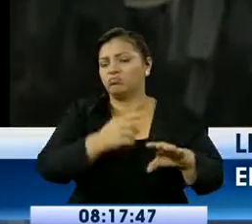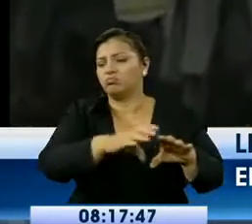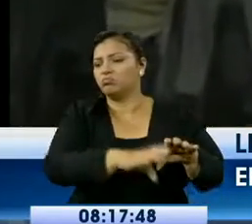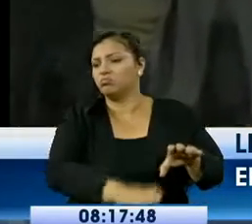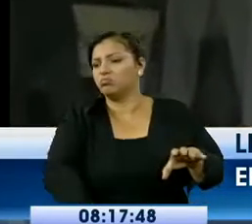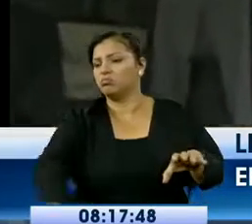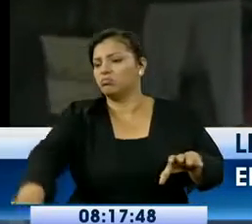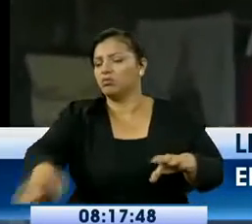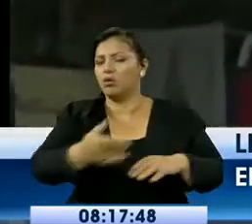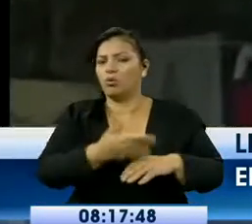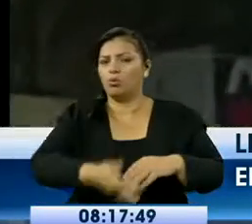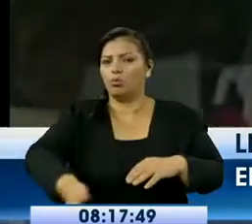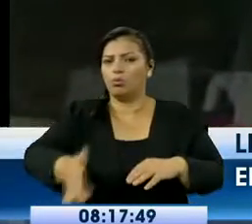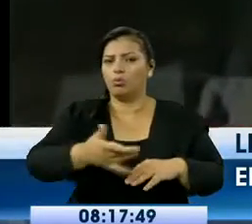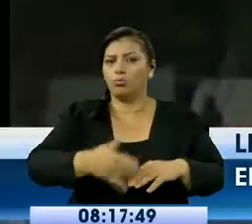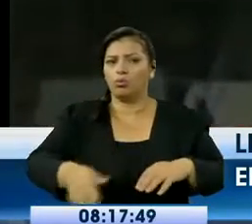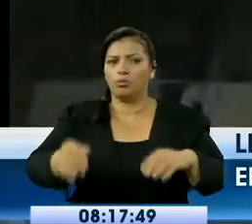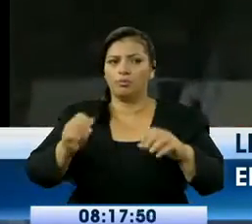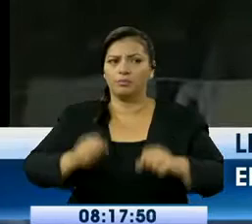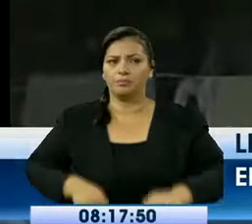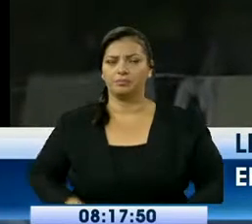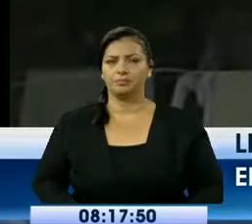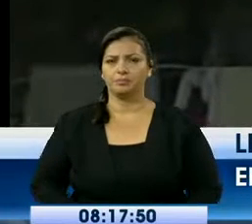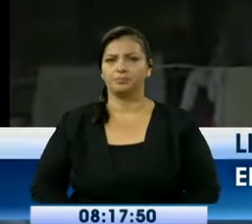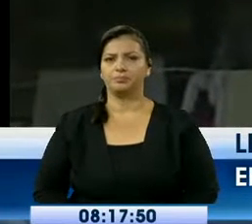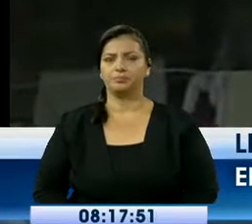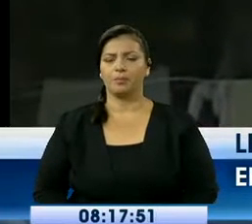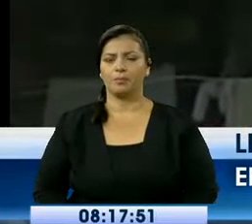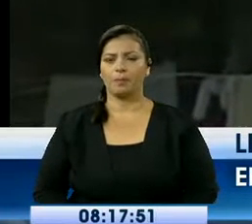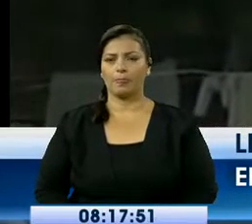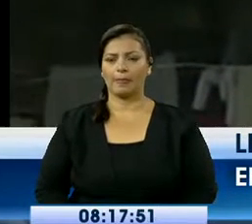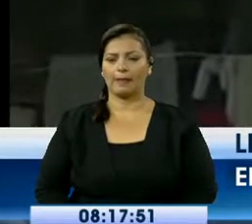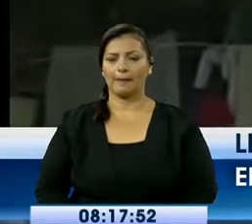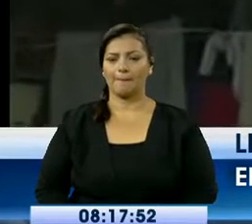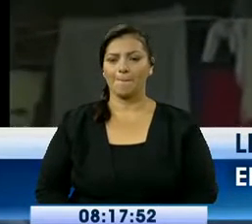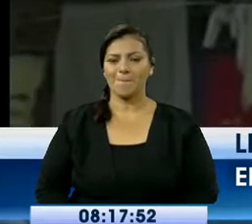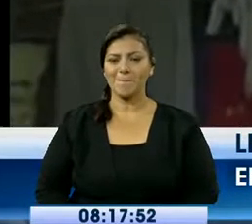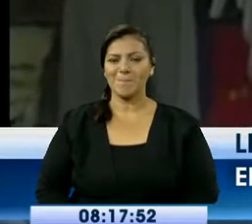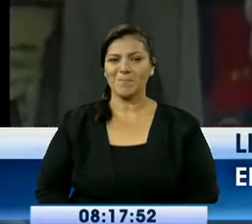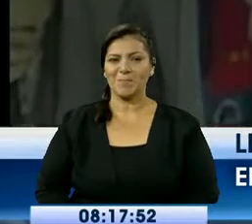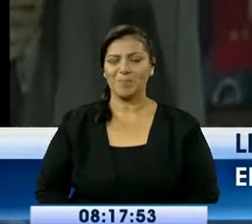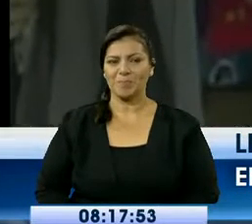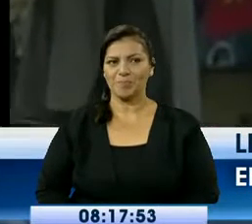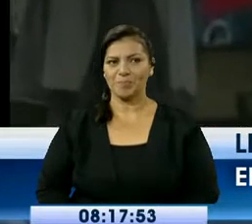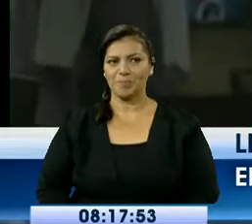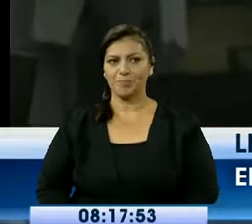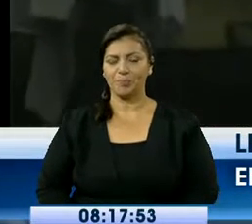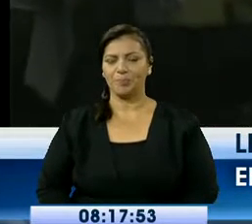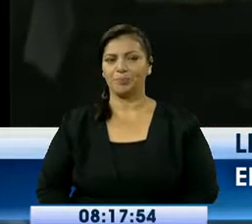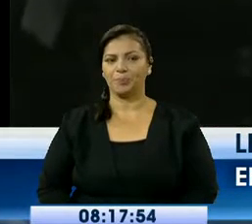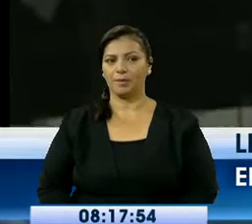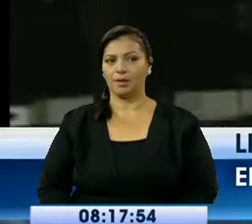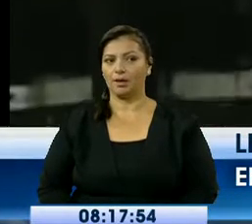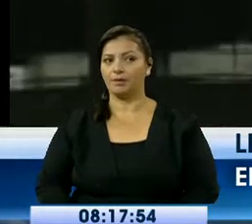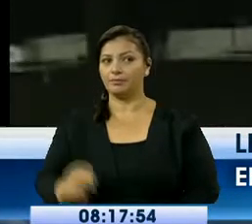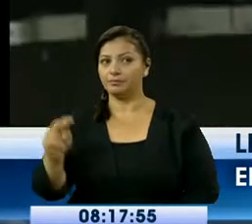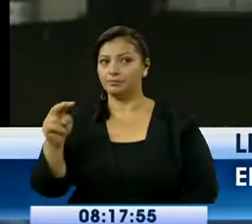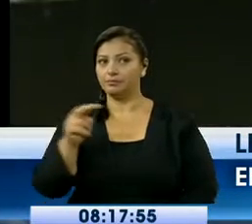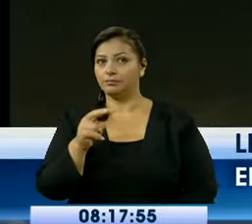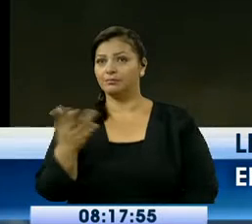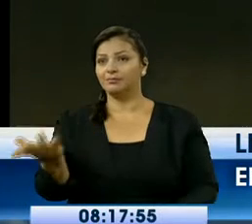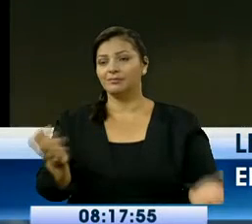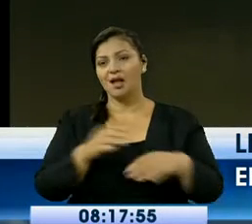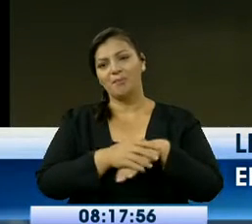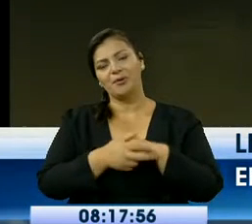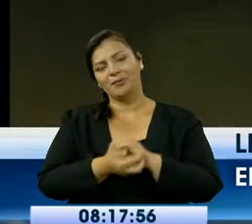Nosotros, miren, ustedes vamos a reflejar incluso la forma como acá el amigo trata incluso de aprovechar la lluvia,